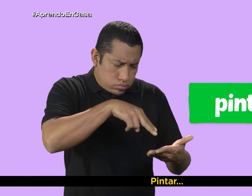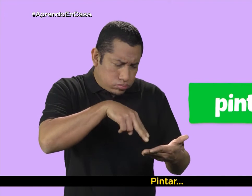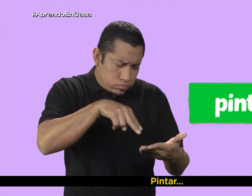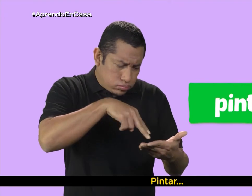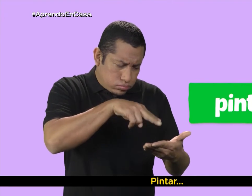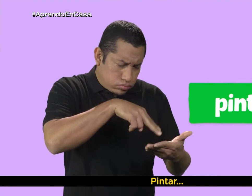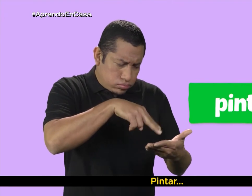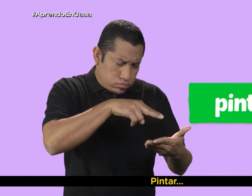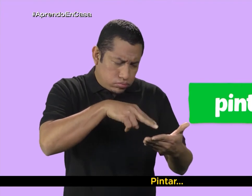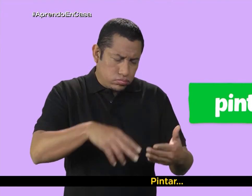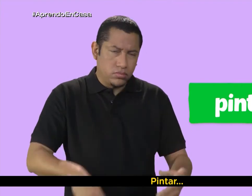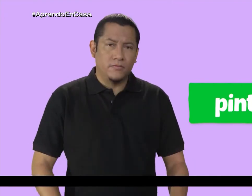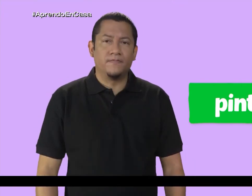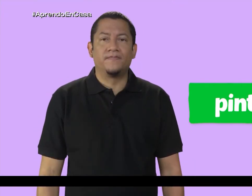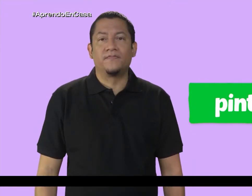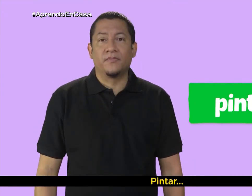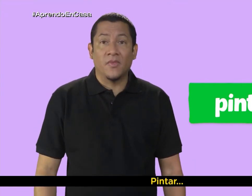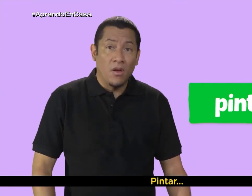Pintar.